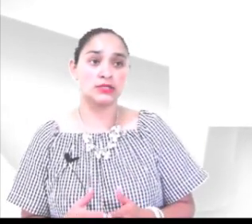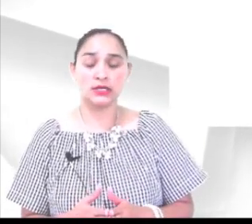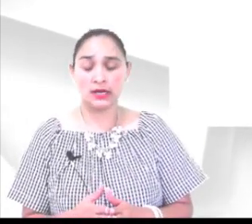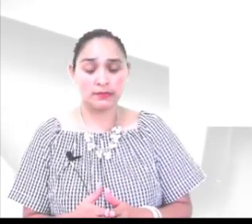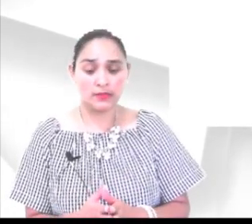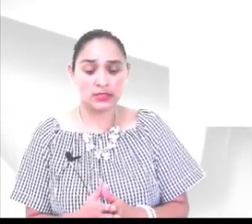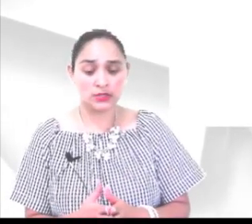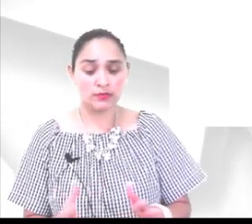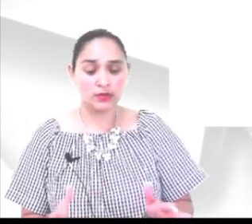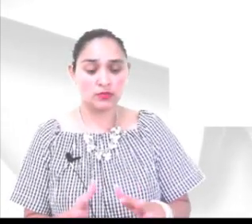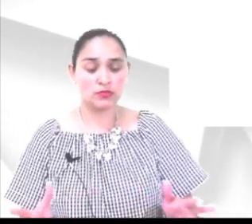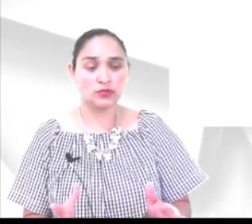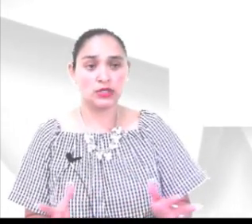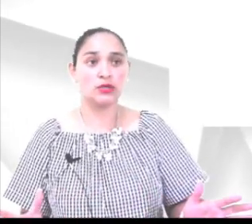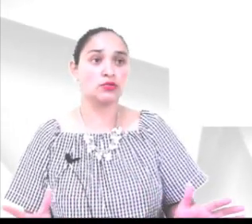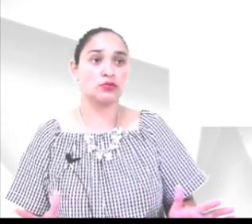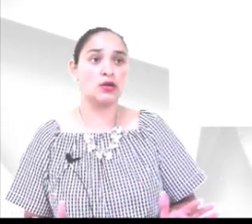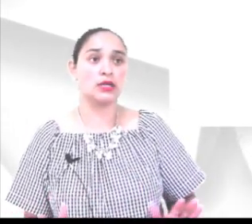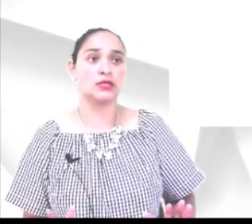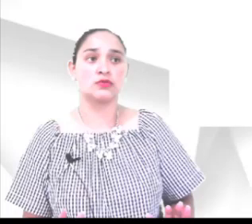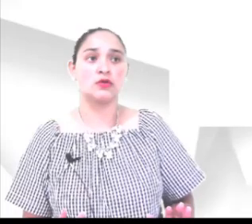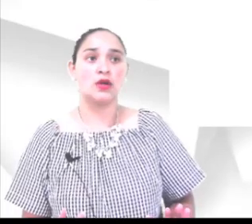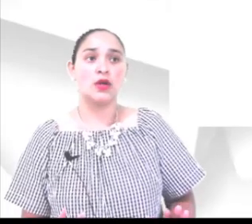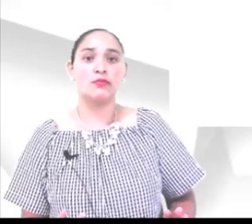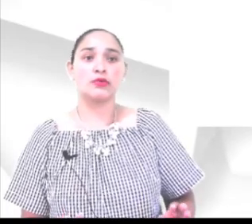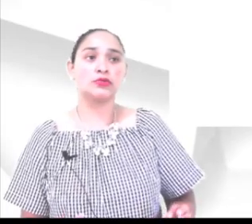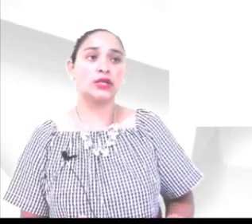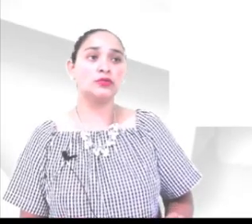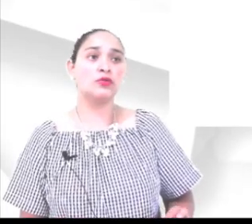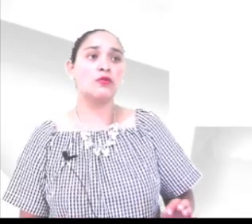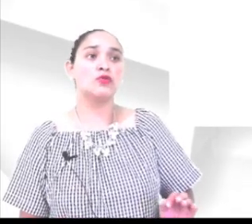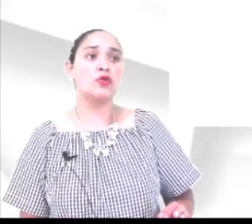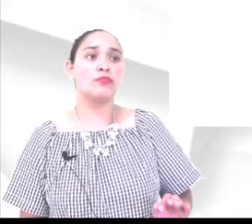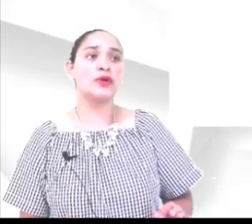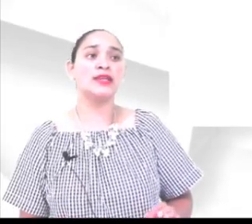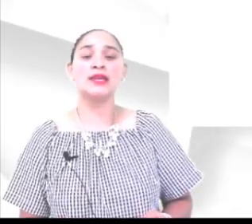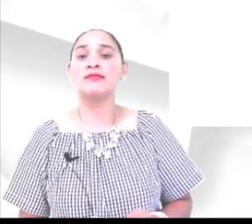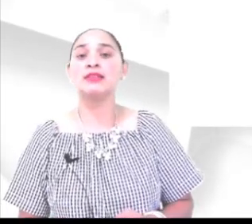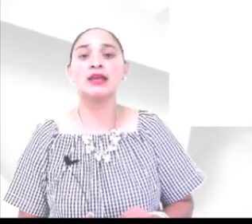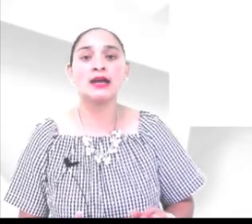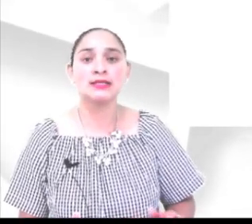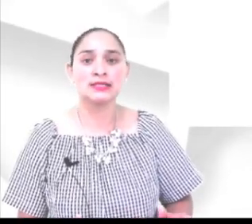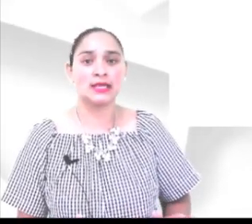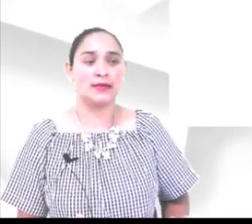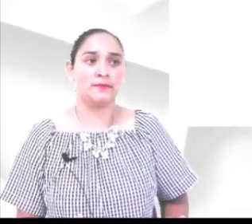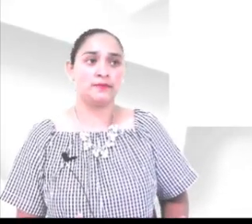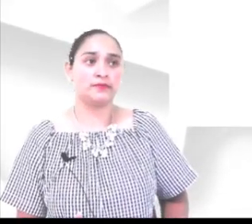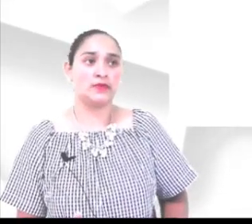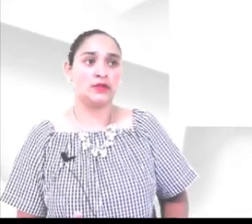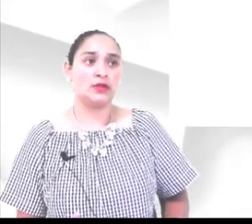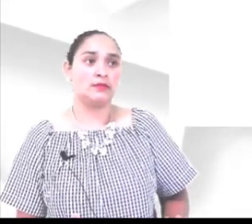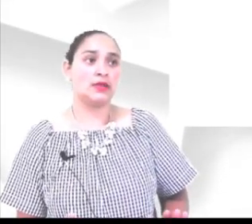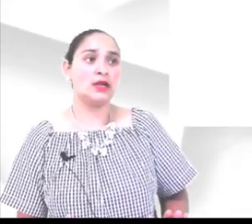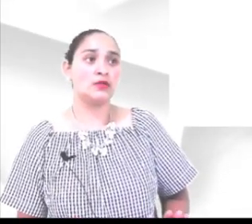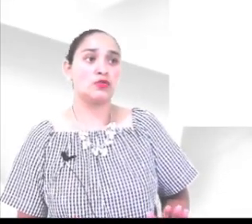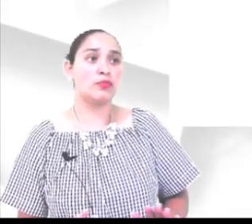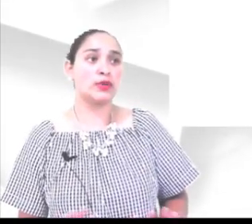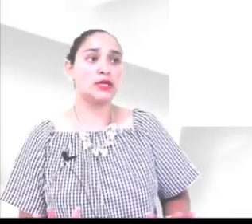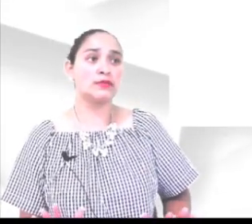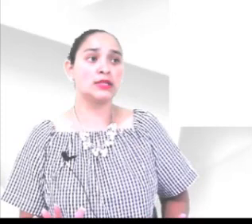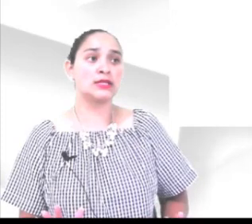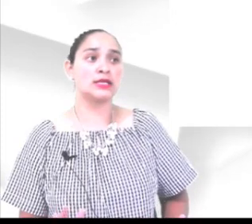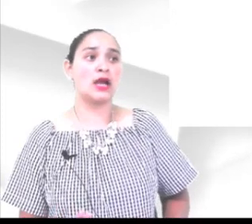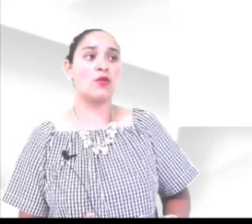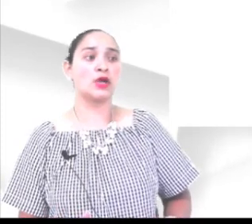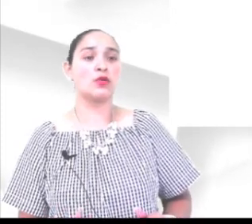humano, es decir, que el ser humano no tiene control en eso. Por lo tanto, no pueden evitarse, ¿verdad? No